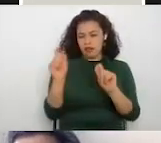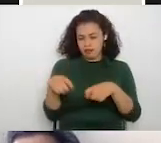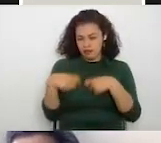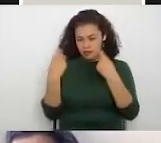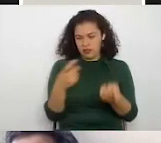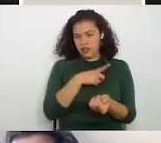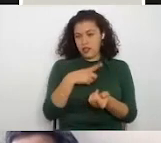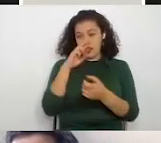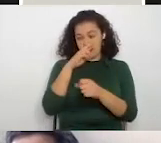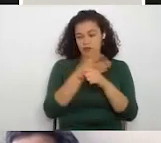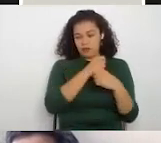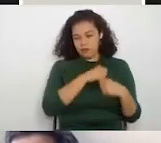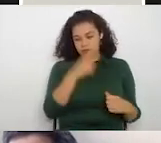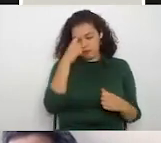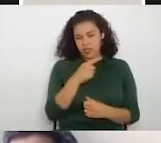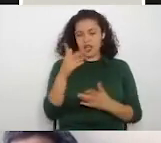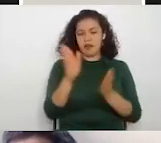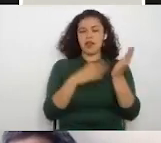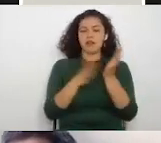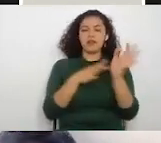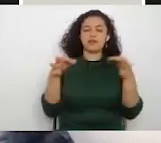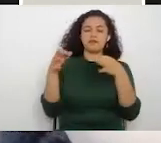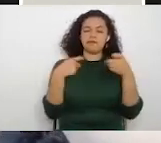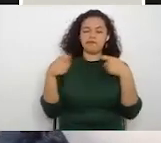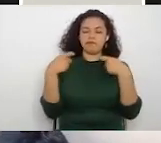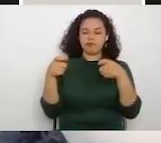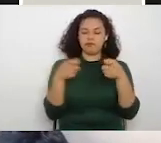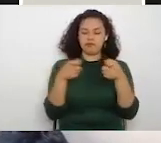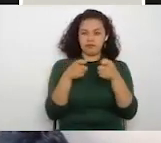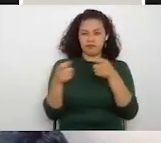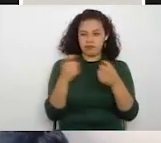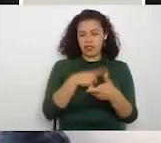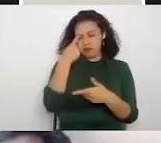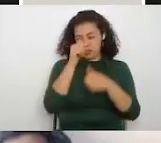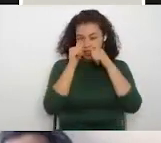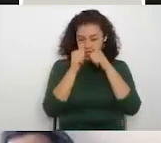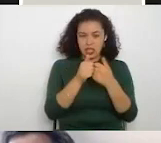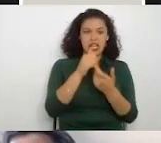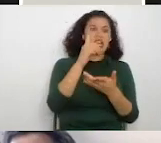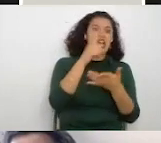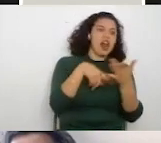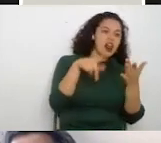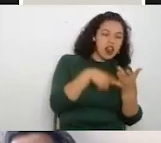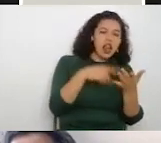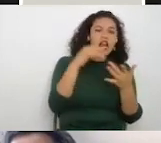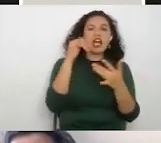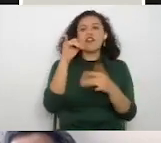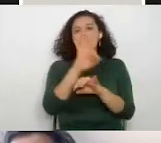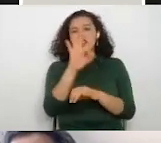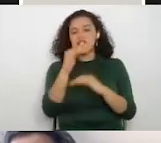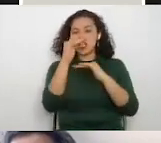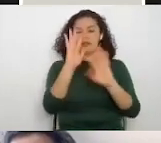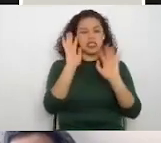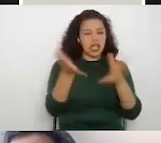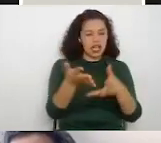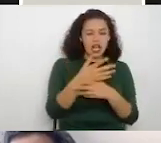sea el responsable de controlar esos documentos, y que esté al pendiente de que si se vence o no se vence ese documento, que si hay un